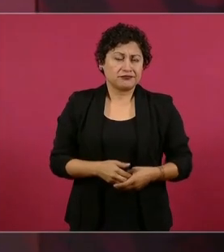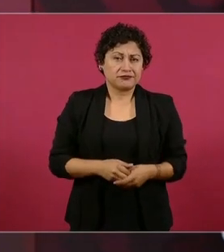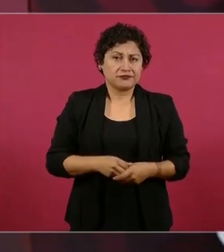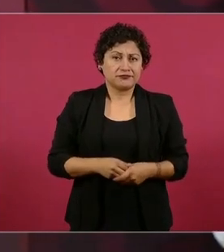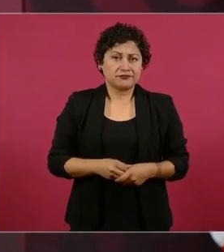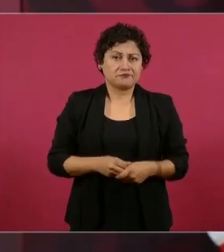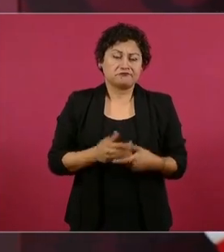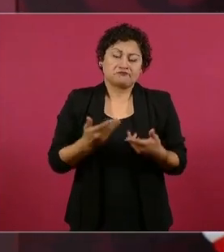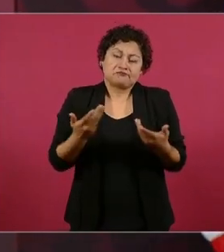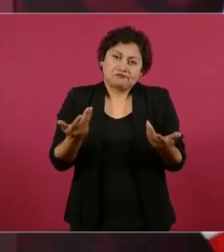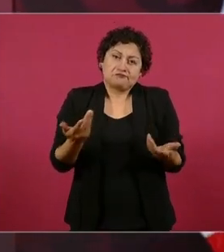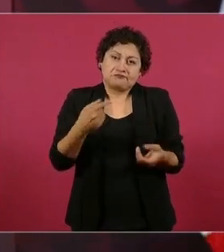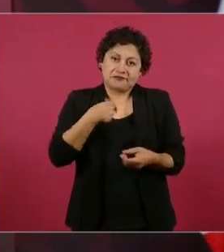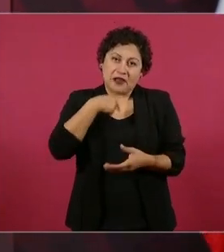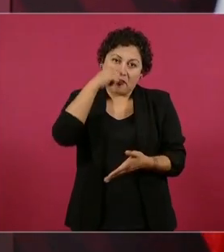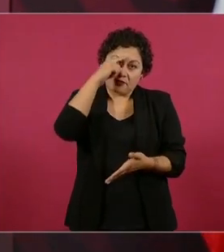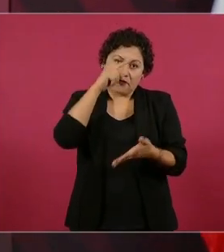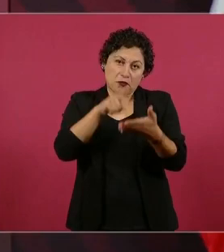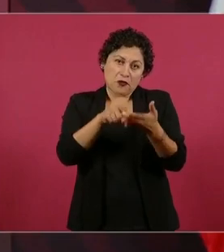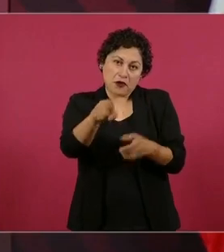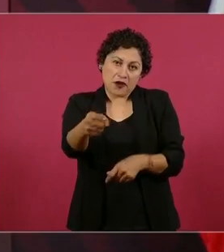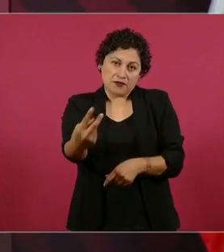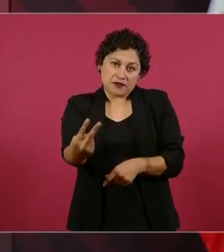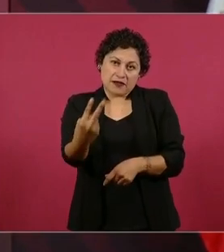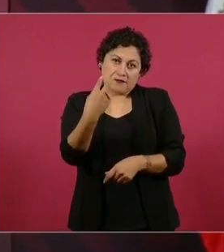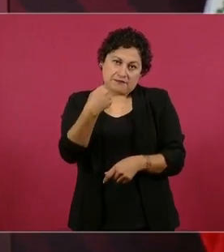yo creo que más que al abogado,